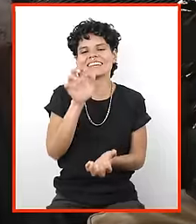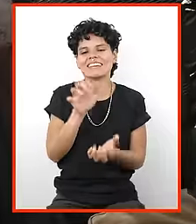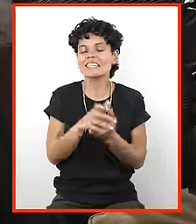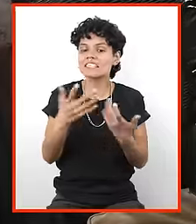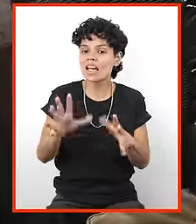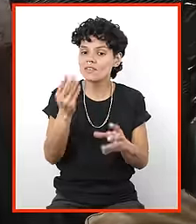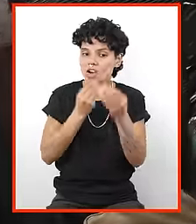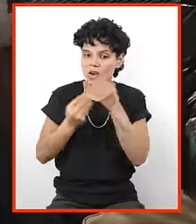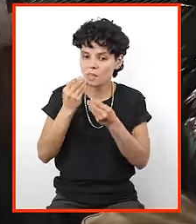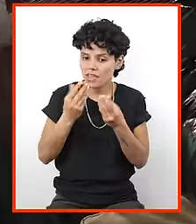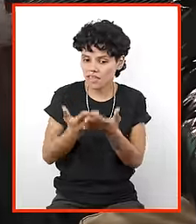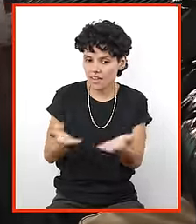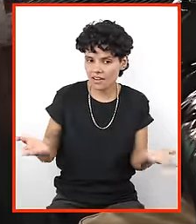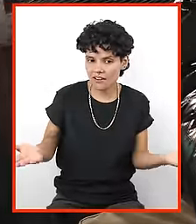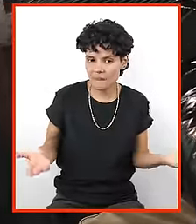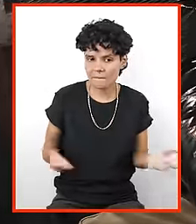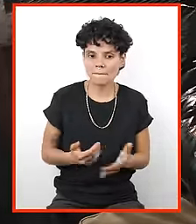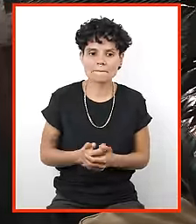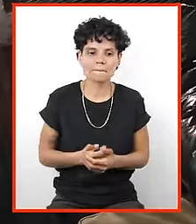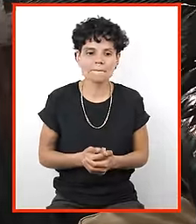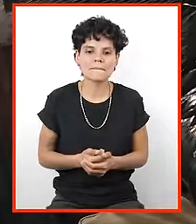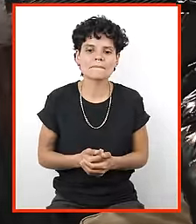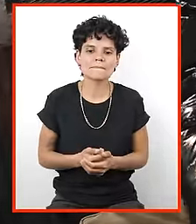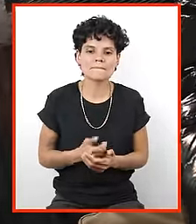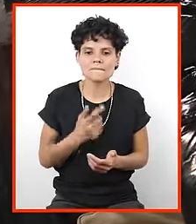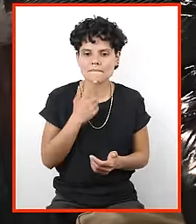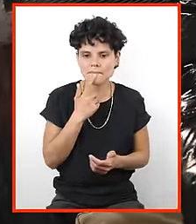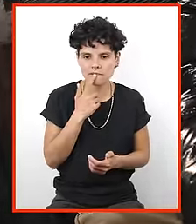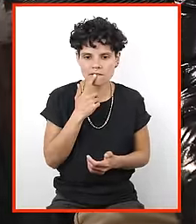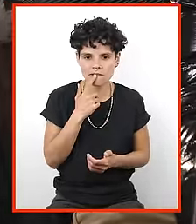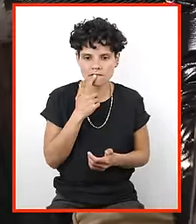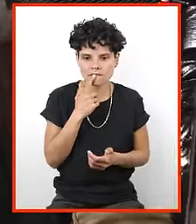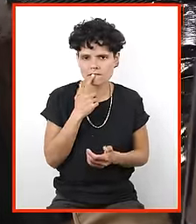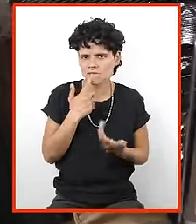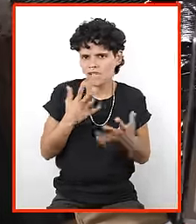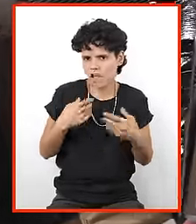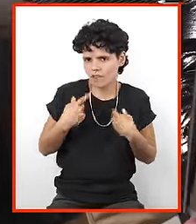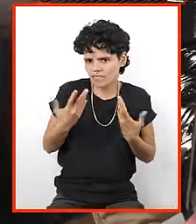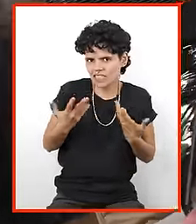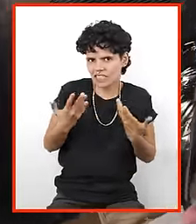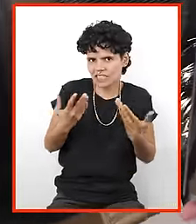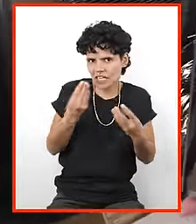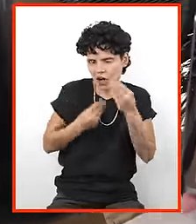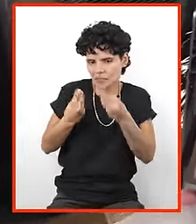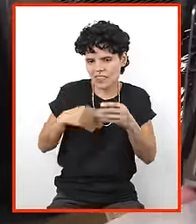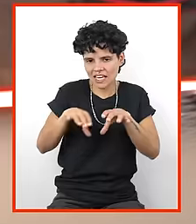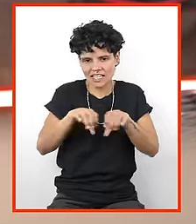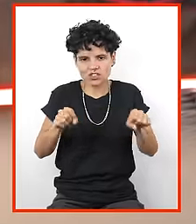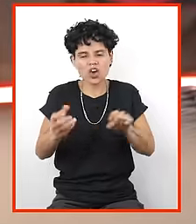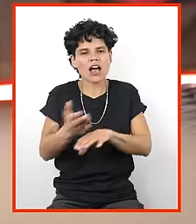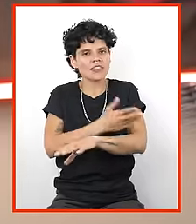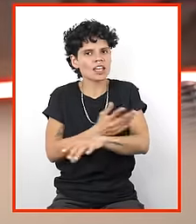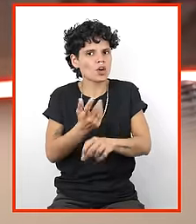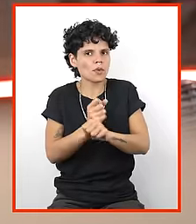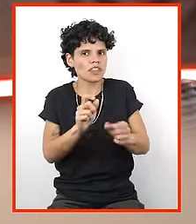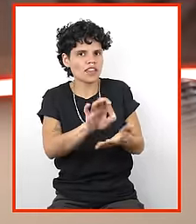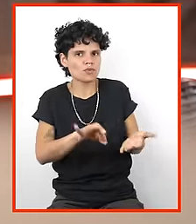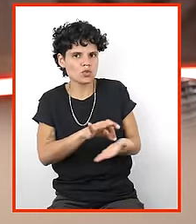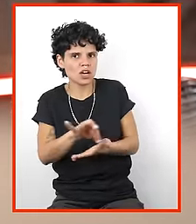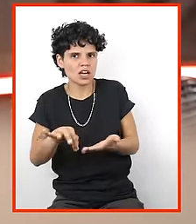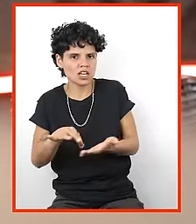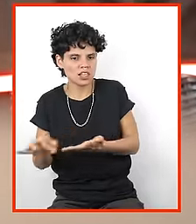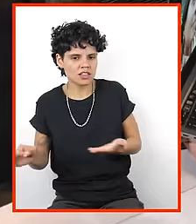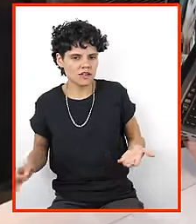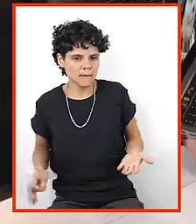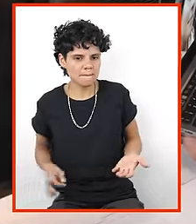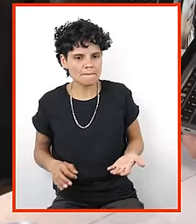¿Cómo ya has comido harto? Sí, porque es que me atrevo a pedirle que me dibuje. Ah, porque comí, ahora sí. Tú te puedo dibujar. Tú decís que antes de haber comido no te podría